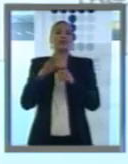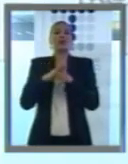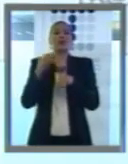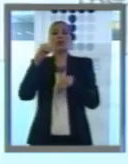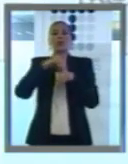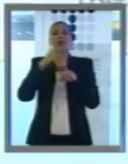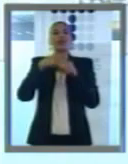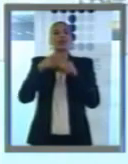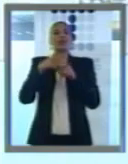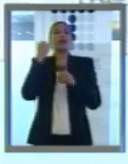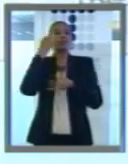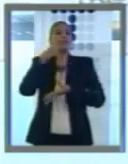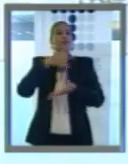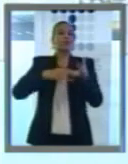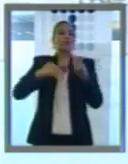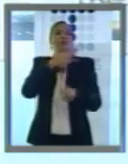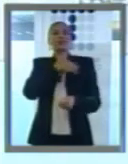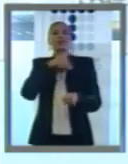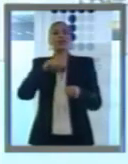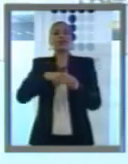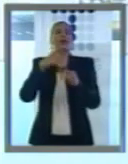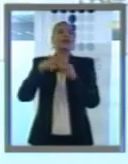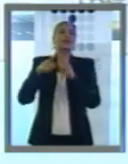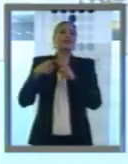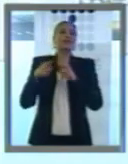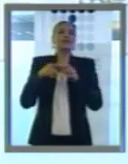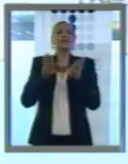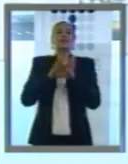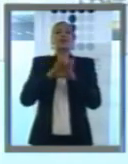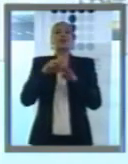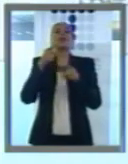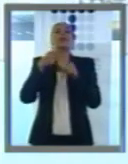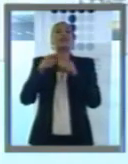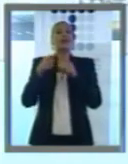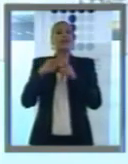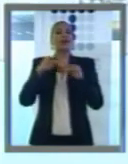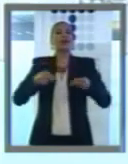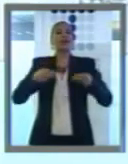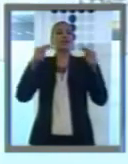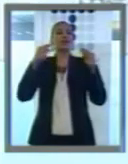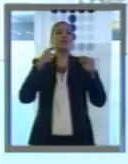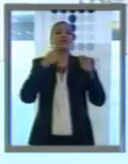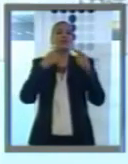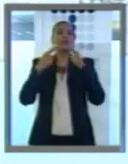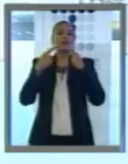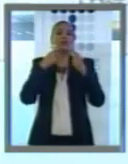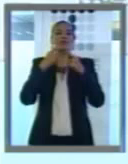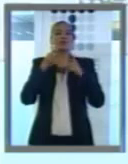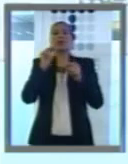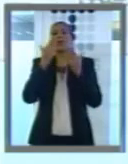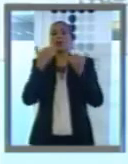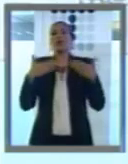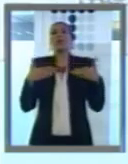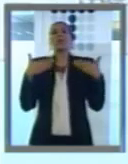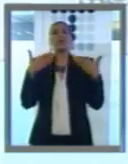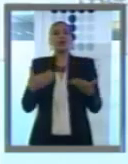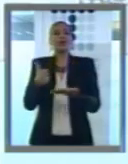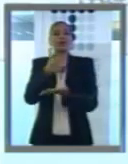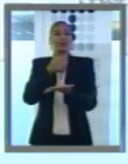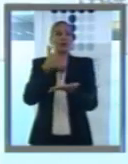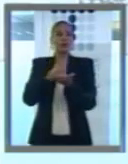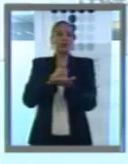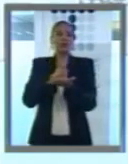a una percepción generalizada de impunidad e irremediabilidad del asunto que se manifiesta en la desconfianza ciudadana y en